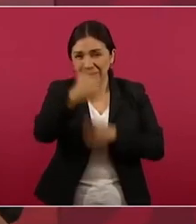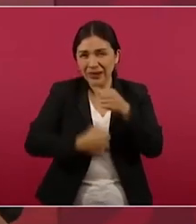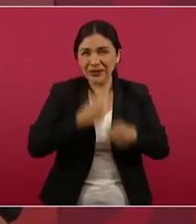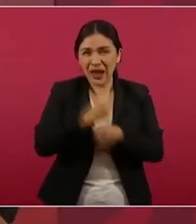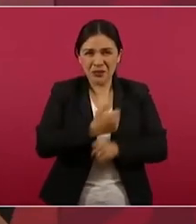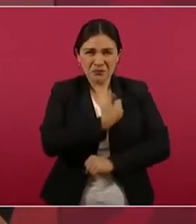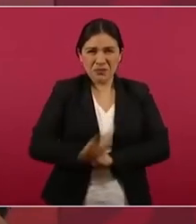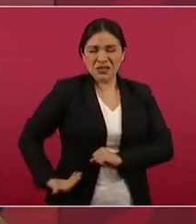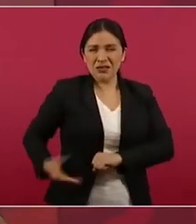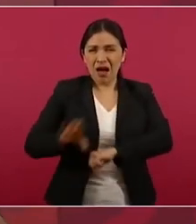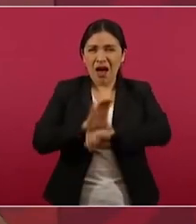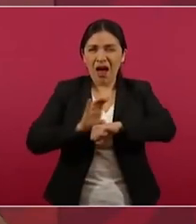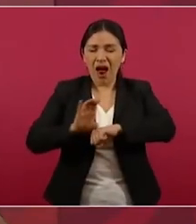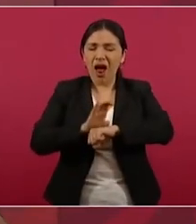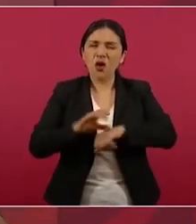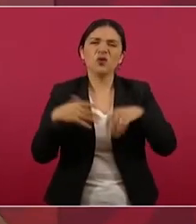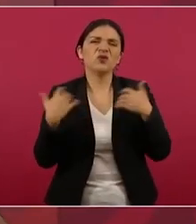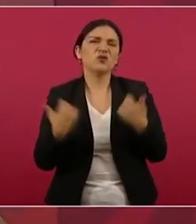de